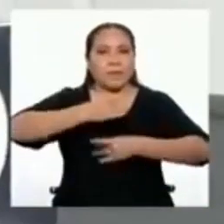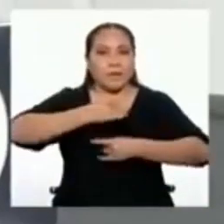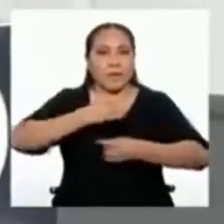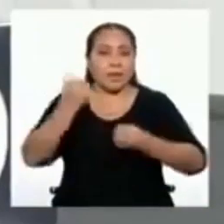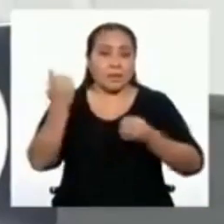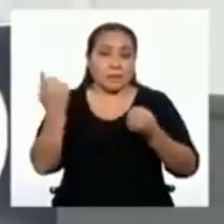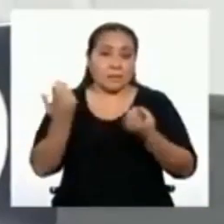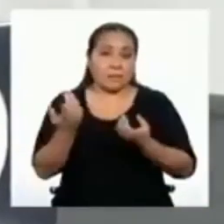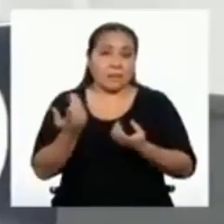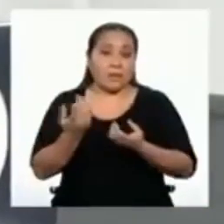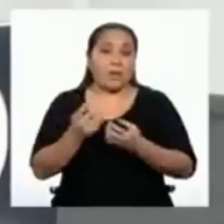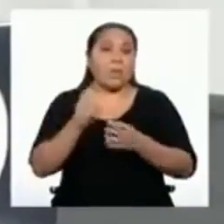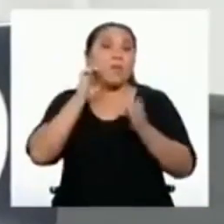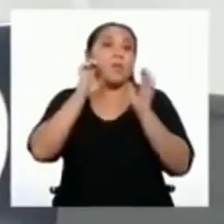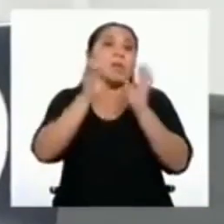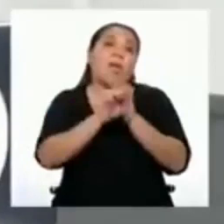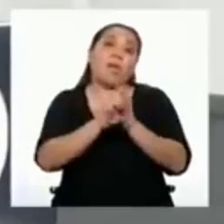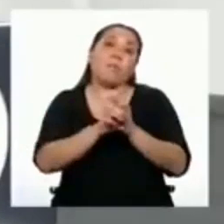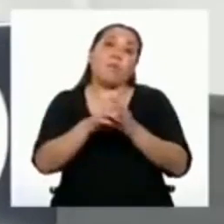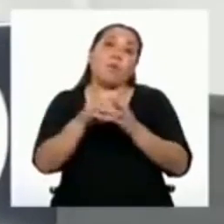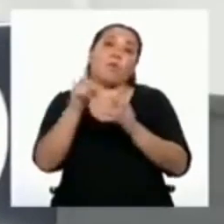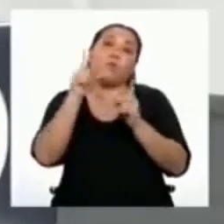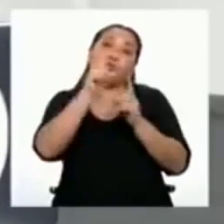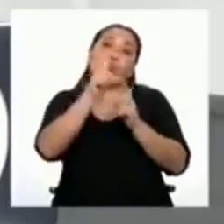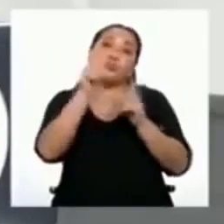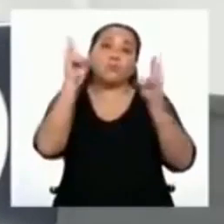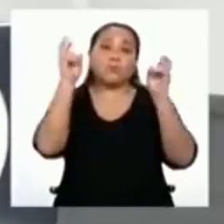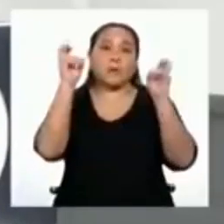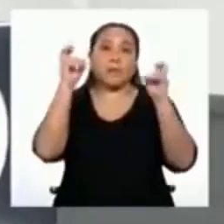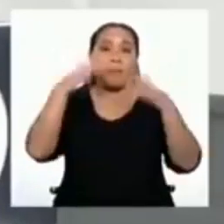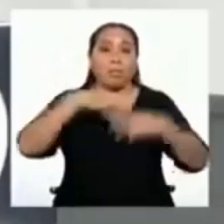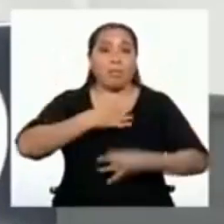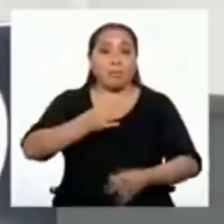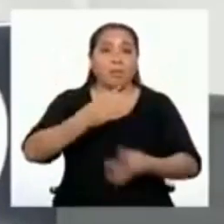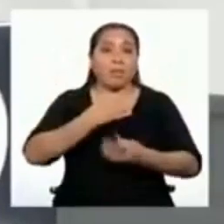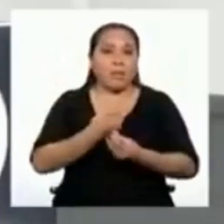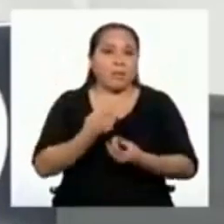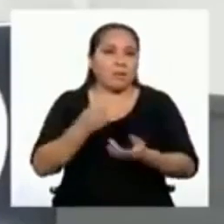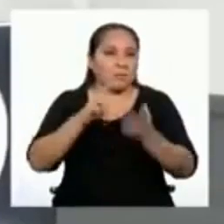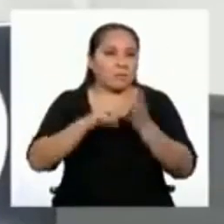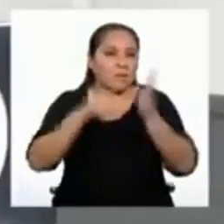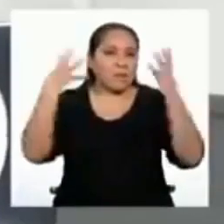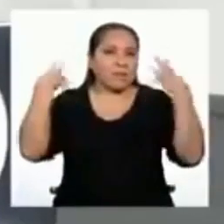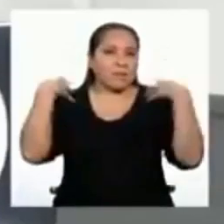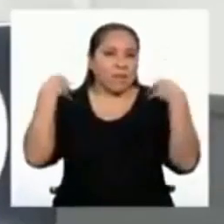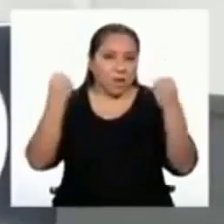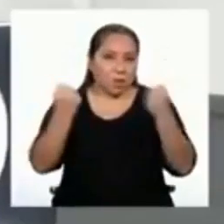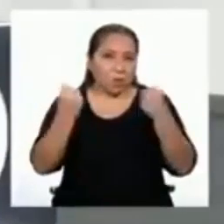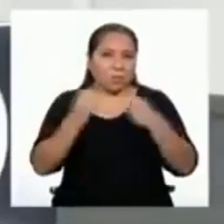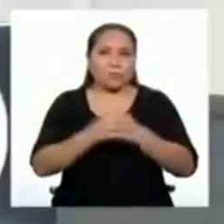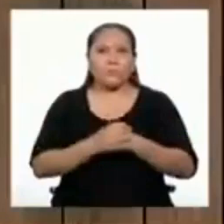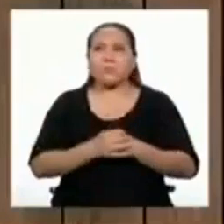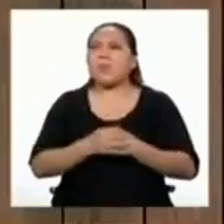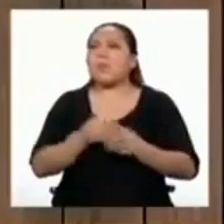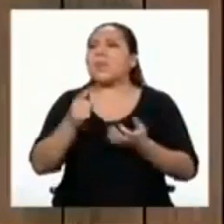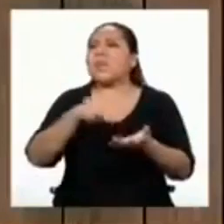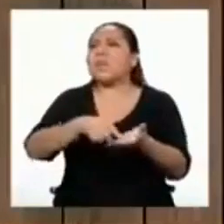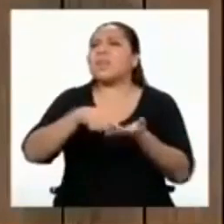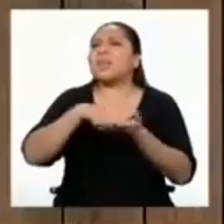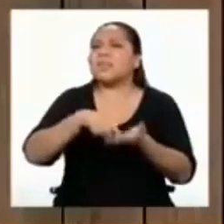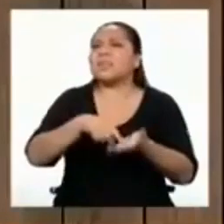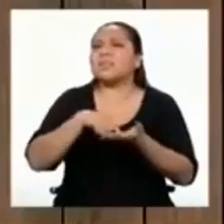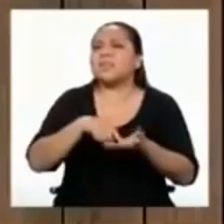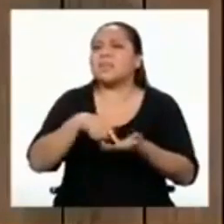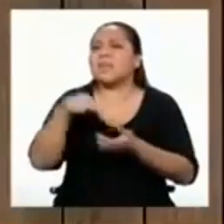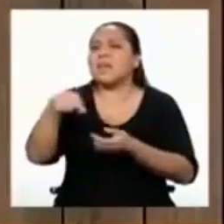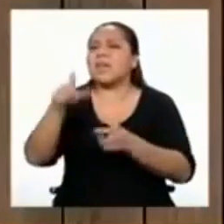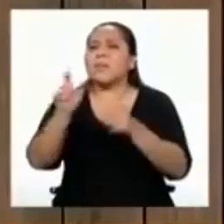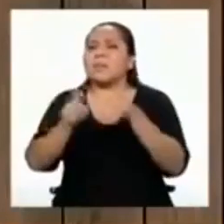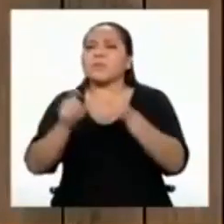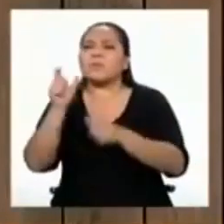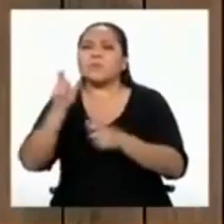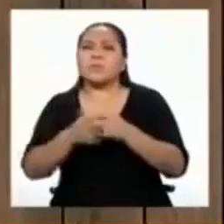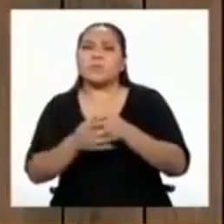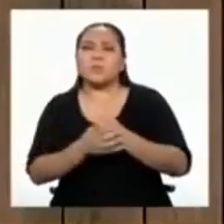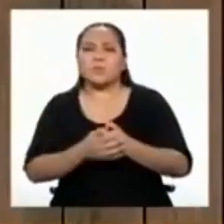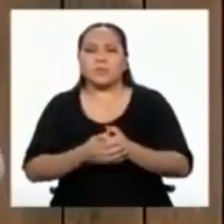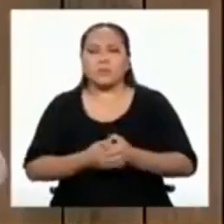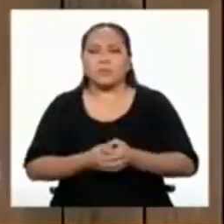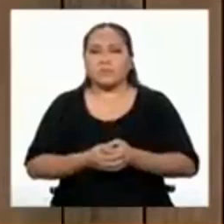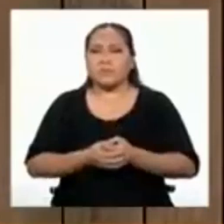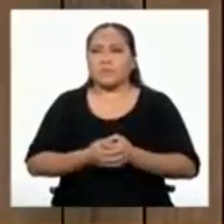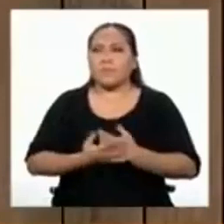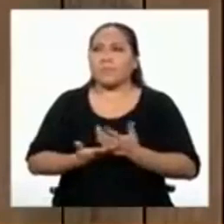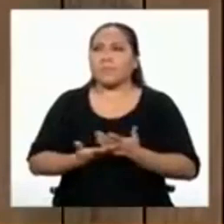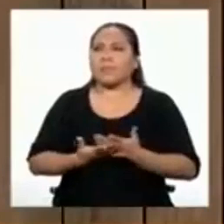este caso. Entonces, ¿qué podría exigirle un Estado de Derecho a la ciudadanía? Si bien el Estado de Derecho es